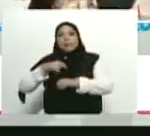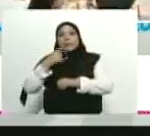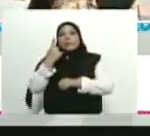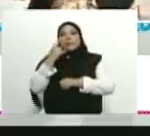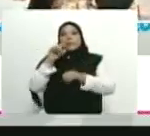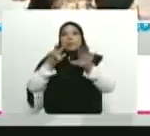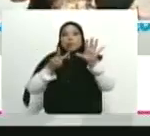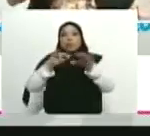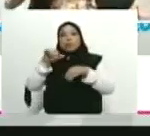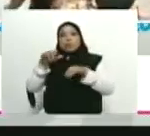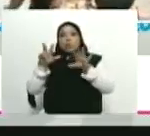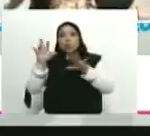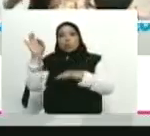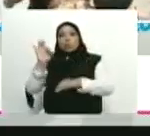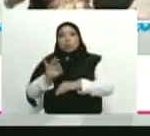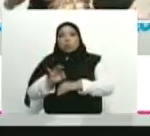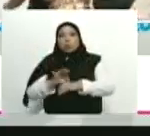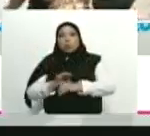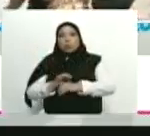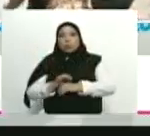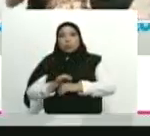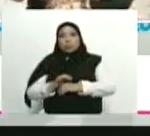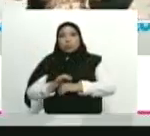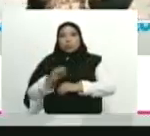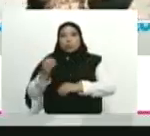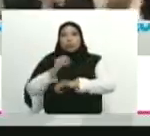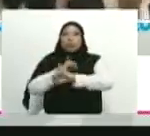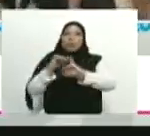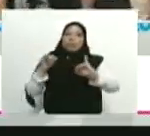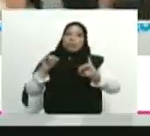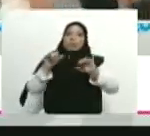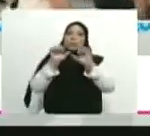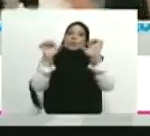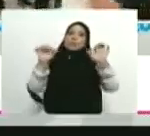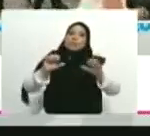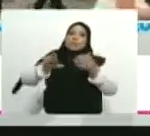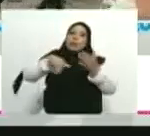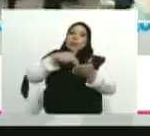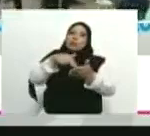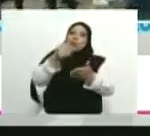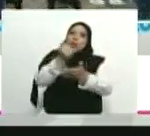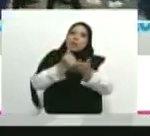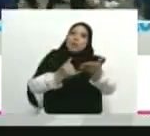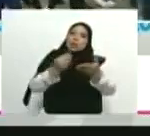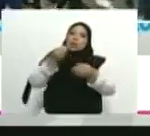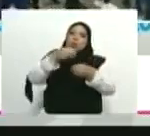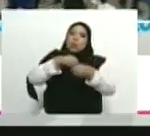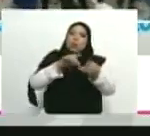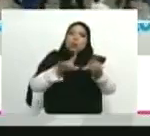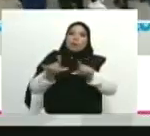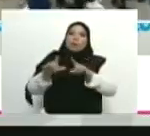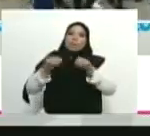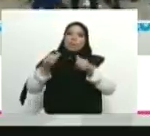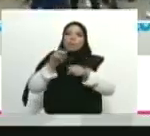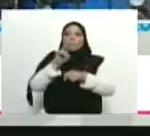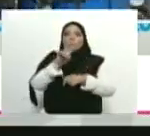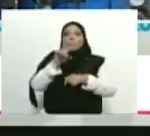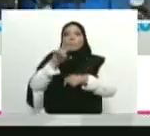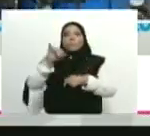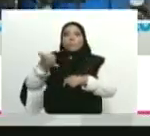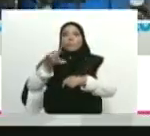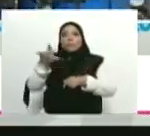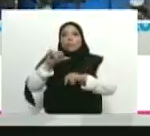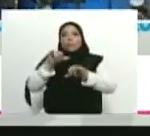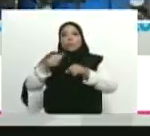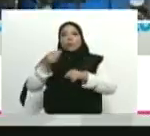un 7,8%. Una vez culminado este Sistema Nacional de Ingreso, presidente, que arrancó el 22 de mayo y